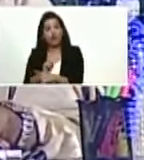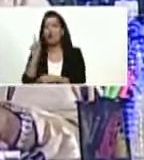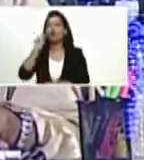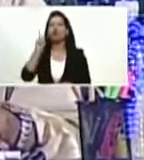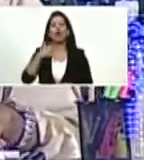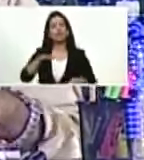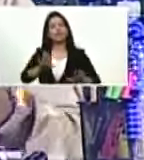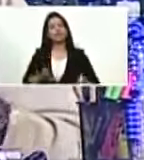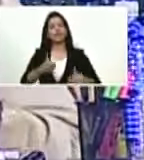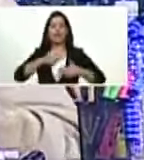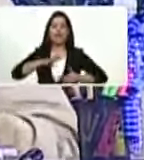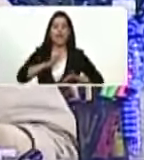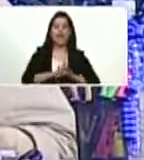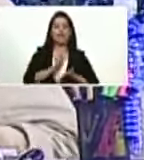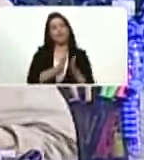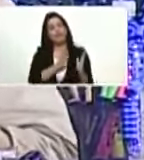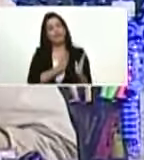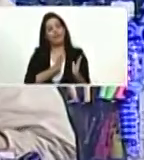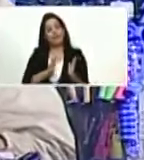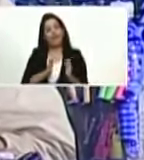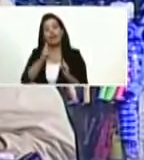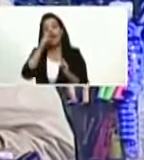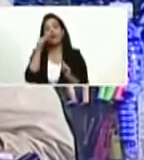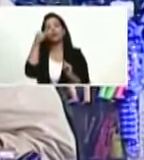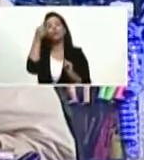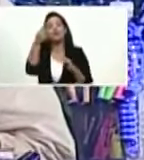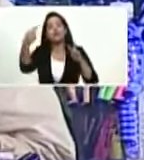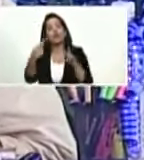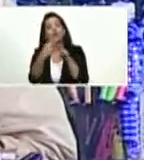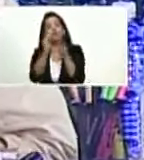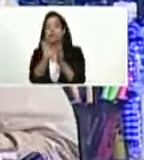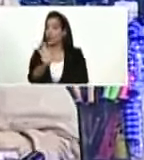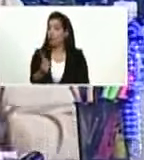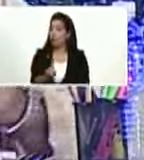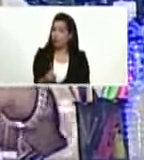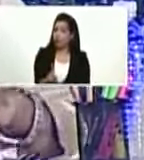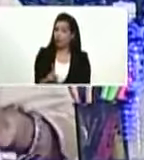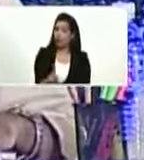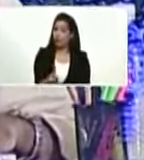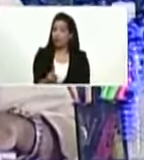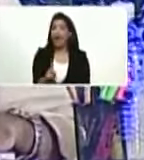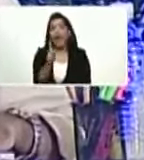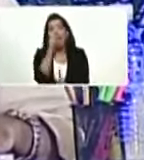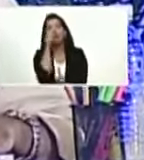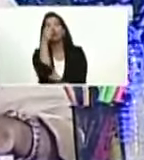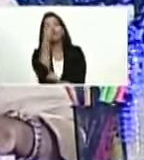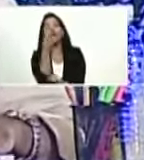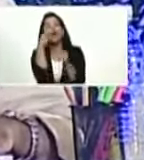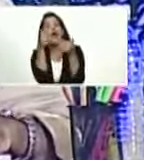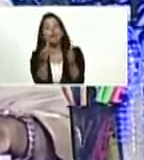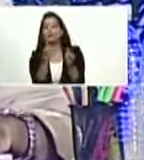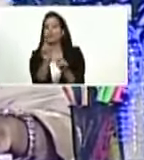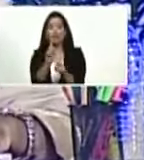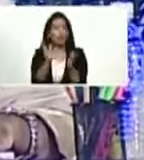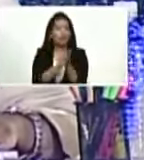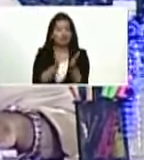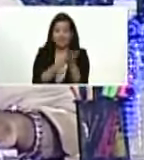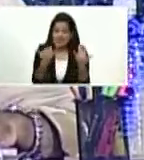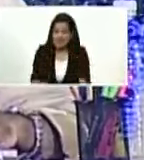planifique y dentro de un año nos volvemos a ver, vamos a inaugurar, ta, ta, ta, no. Esto es cayendo y